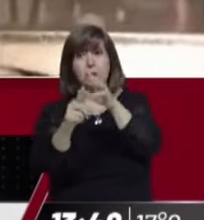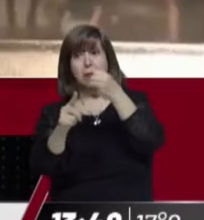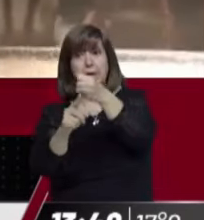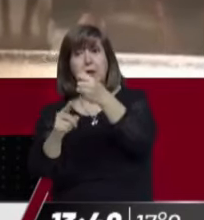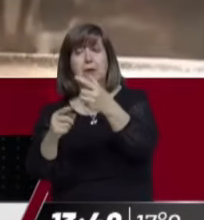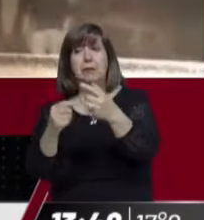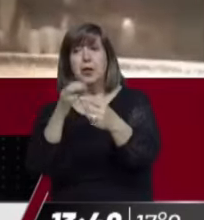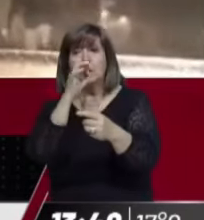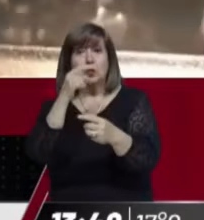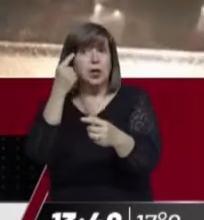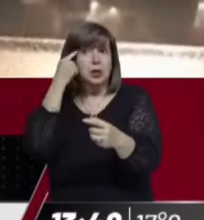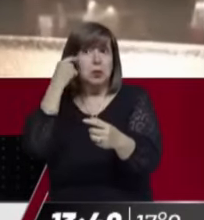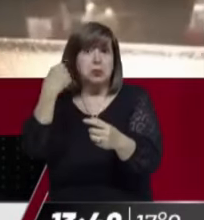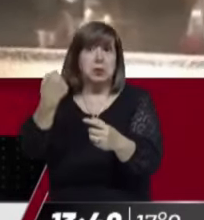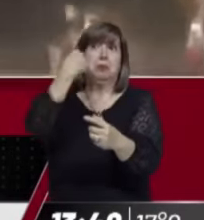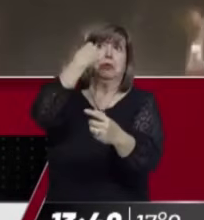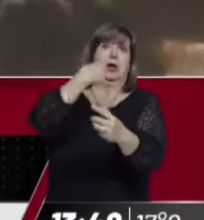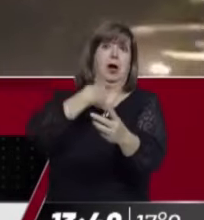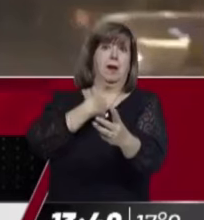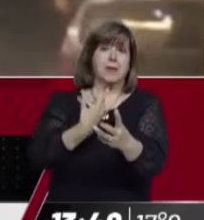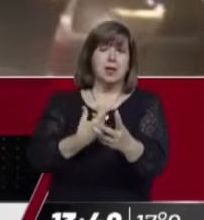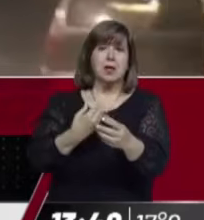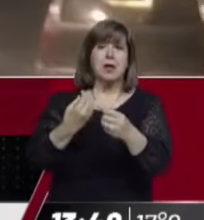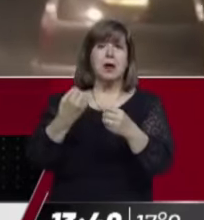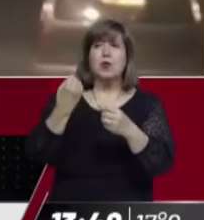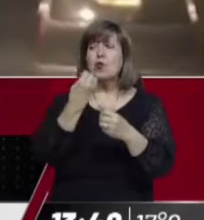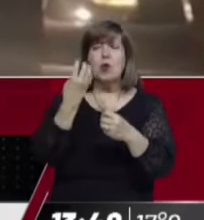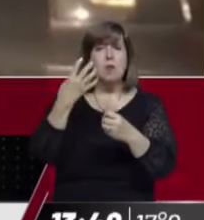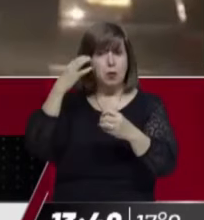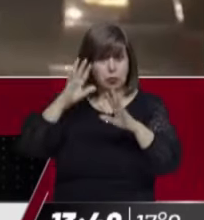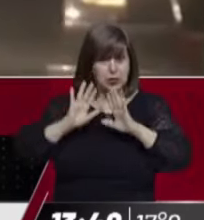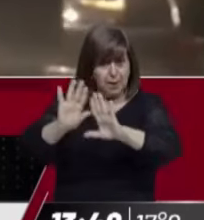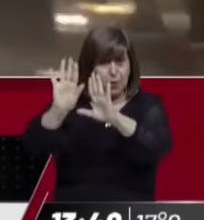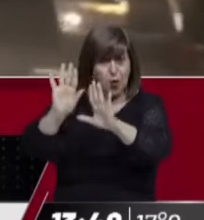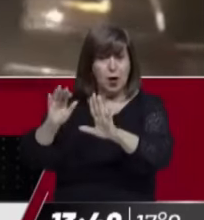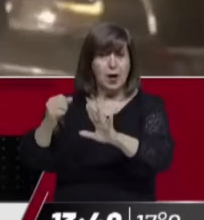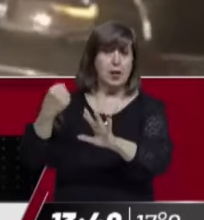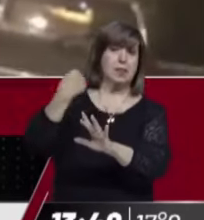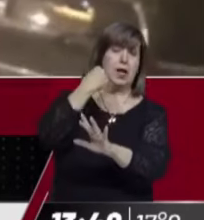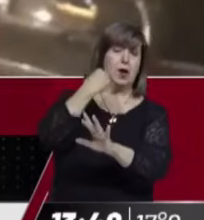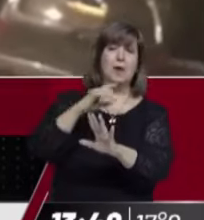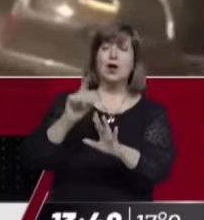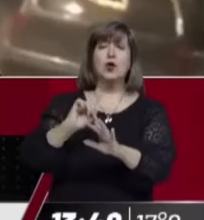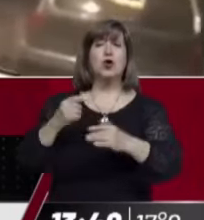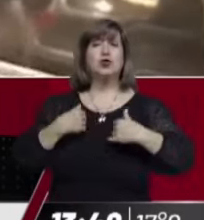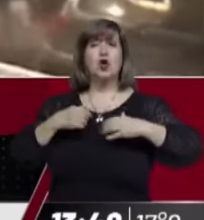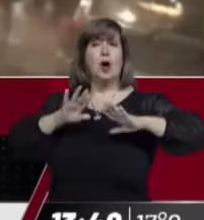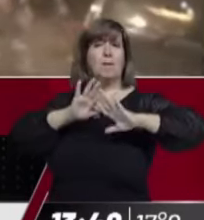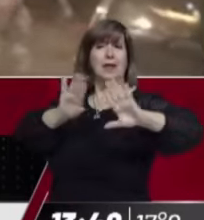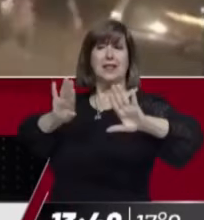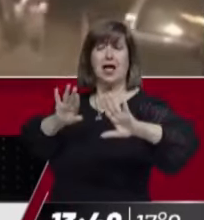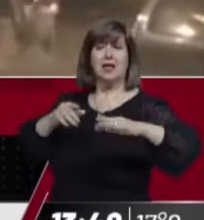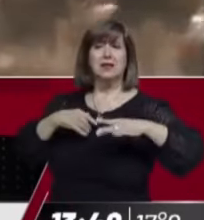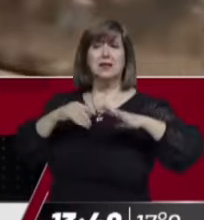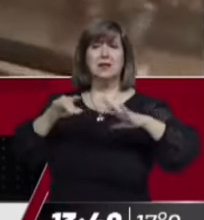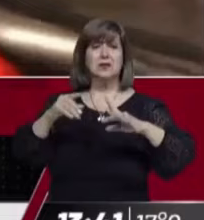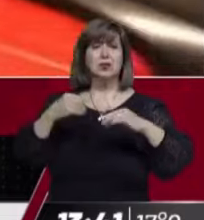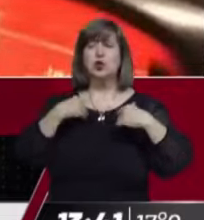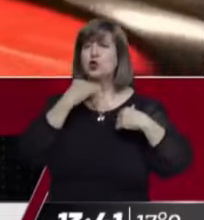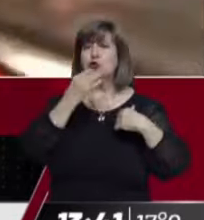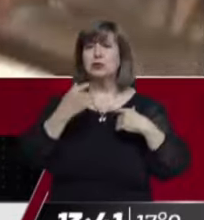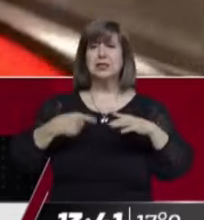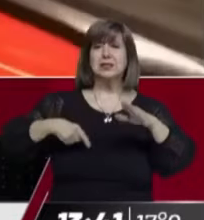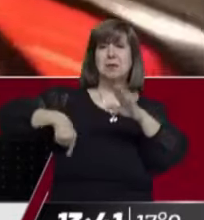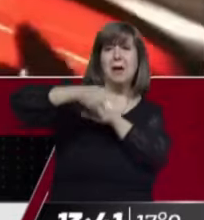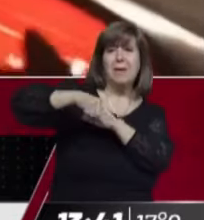me iban a pelear a mí también en principio te empujan o te golpean no recordas al principio quise separar y el chico no sé si me empujó